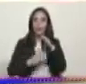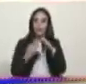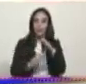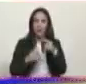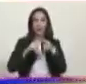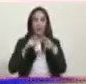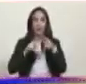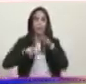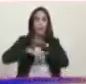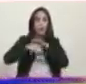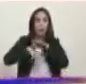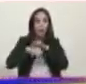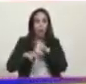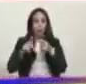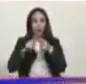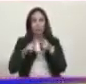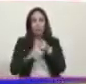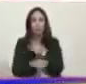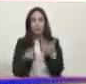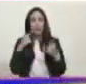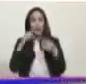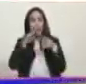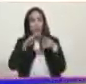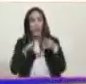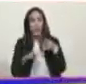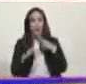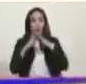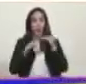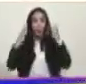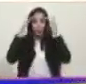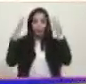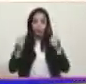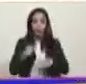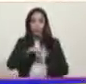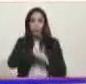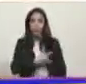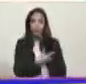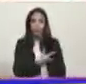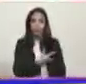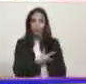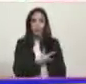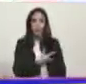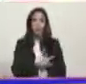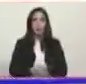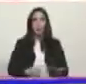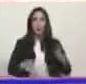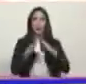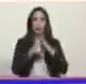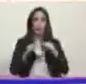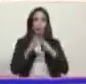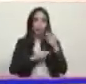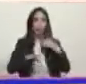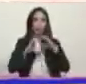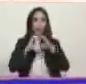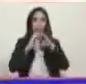la primaria, para estudiar carreras profesionales universitarias en el sistema de transporte.